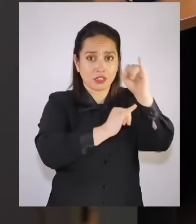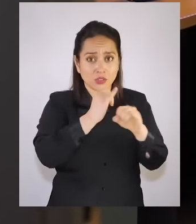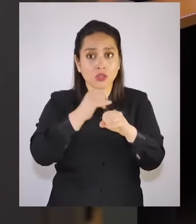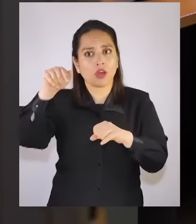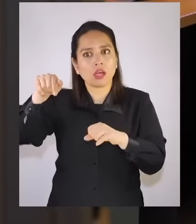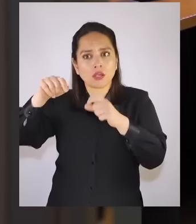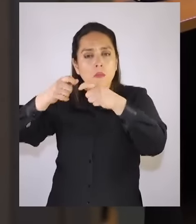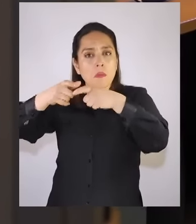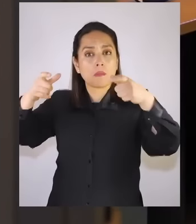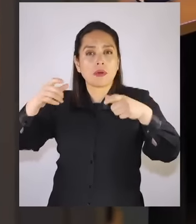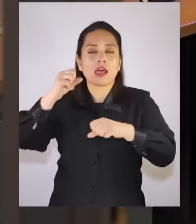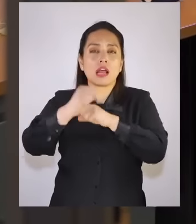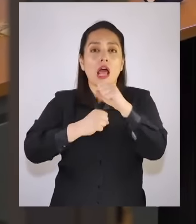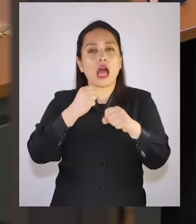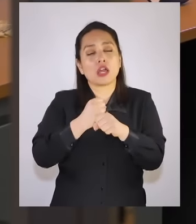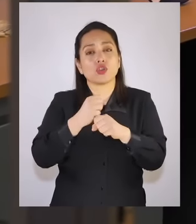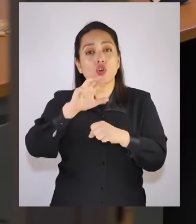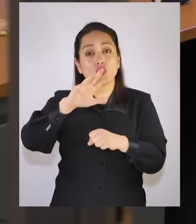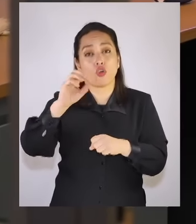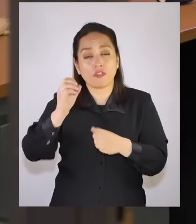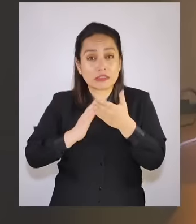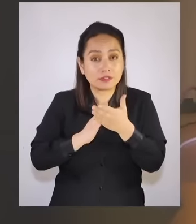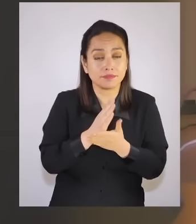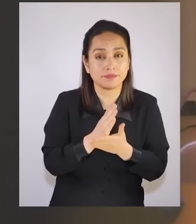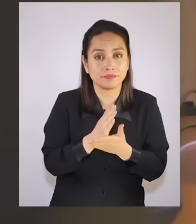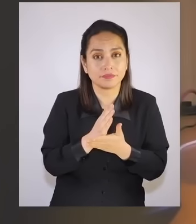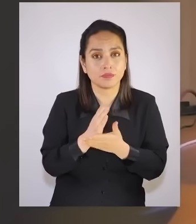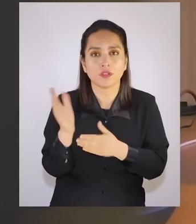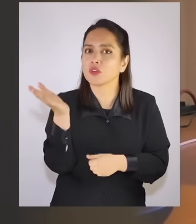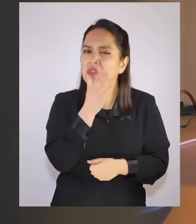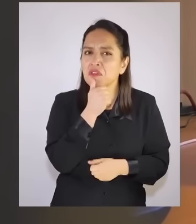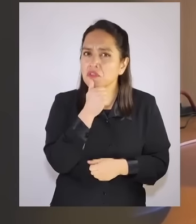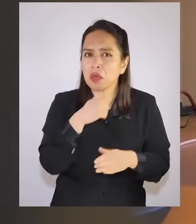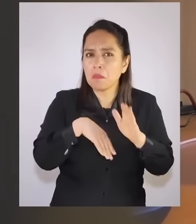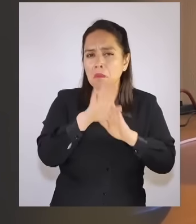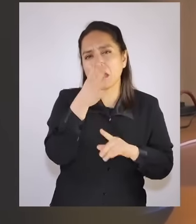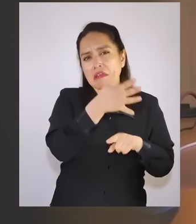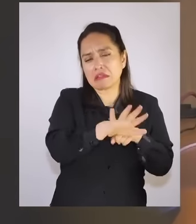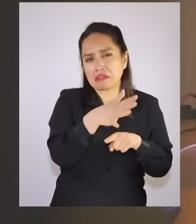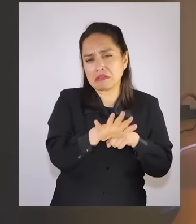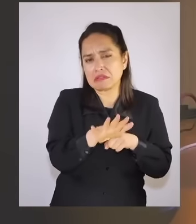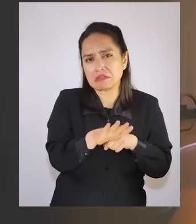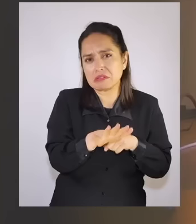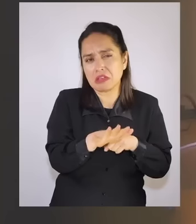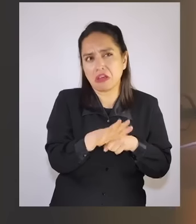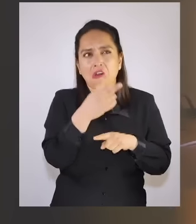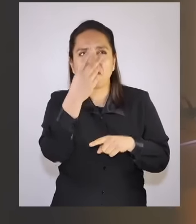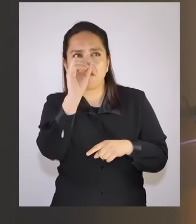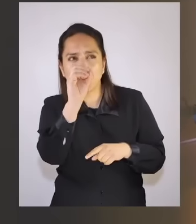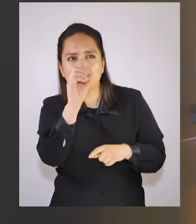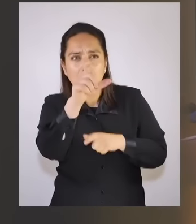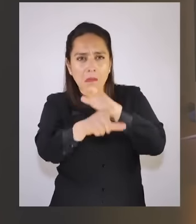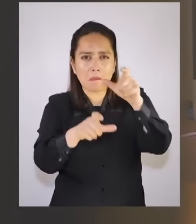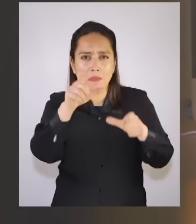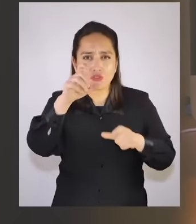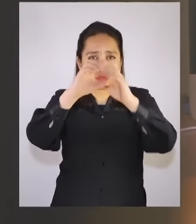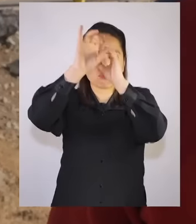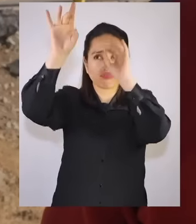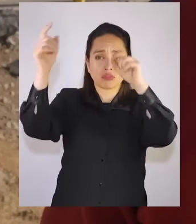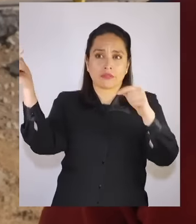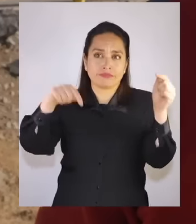que a principios de los años 90 no había más de 15, 20 astrónomos trabajando en